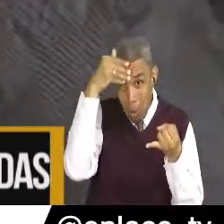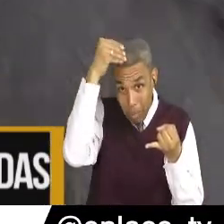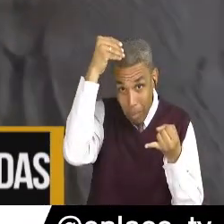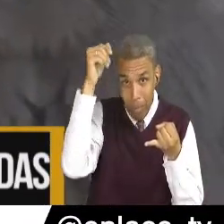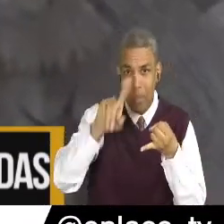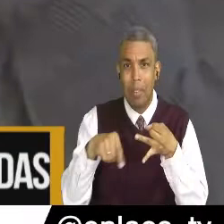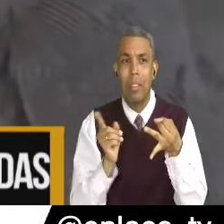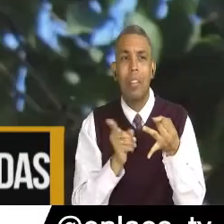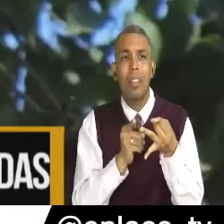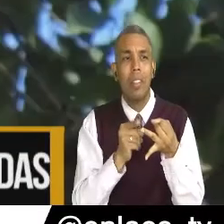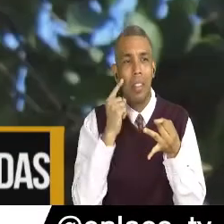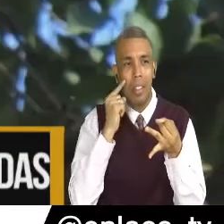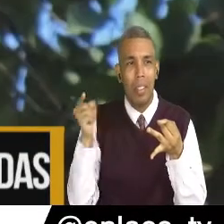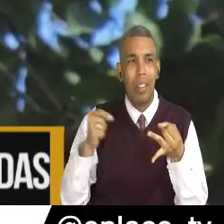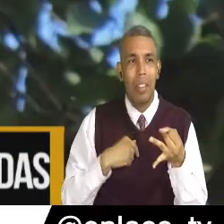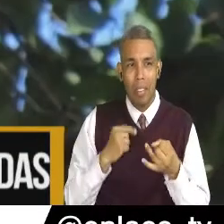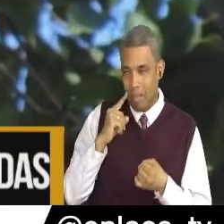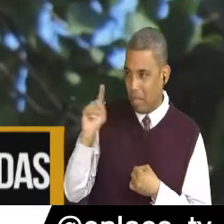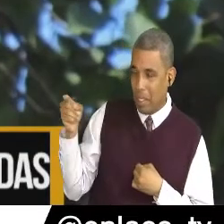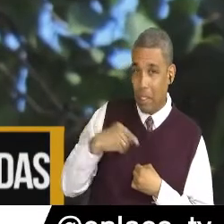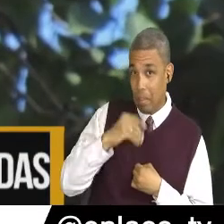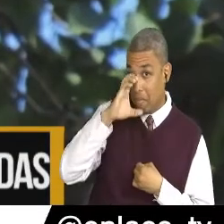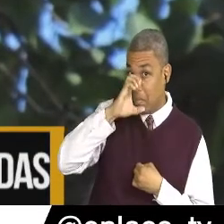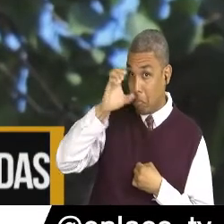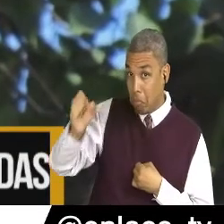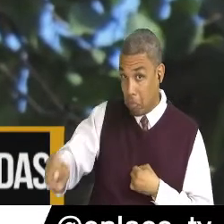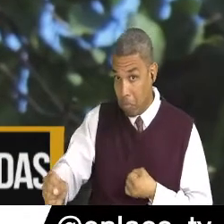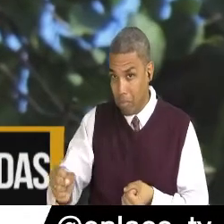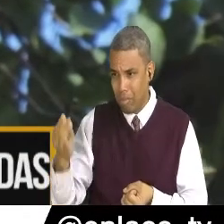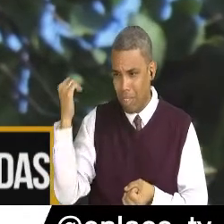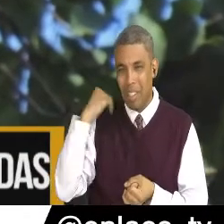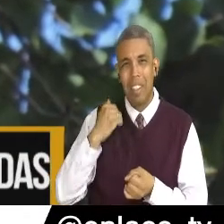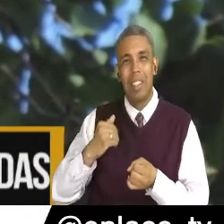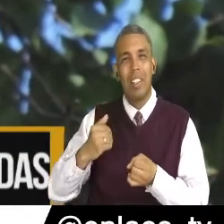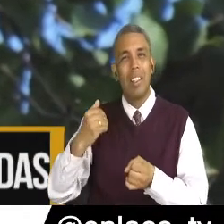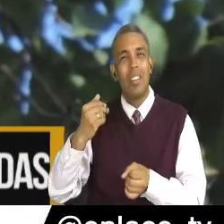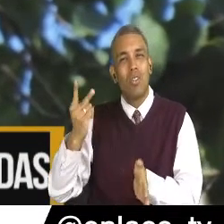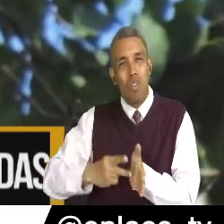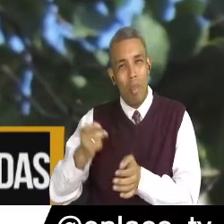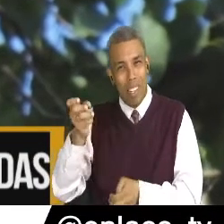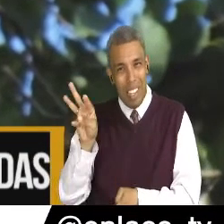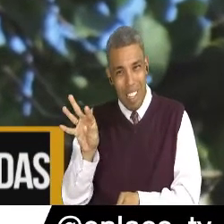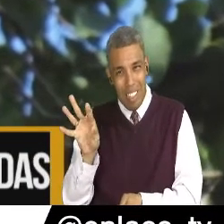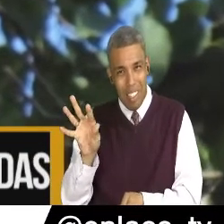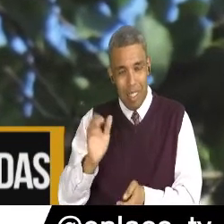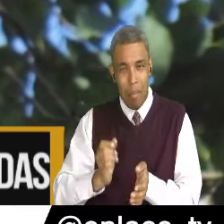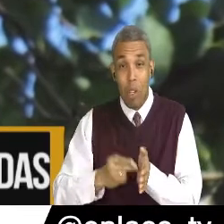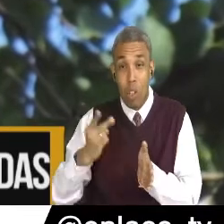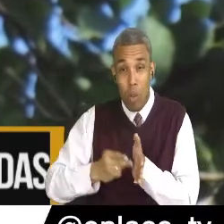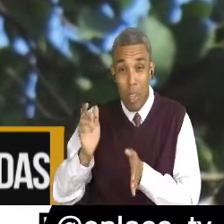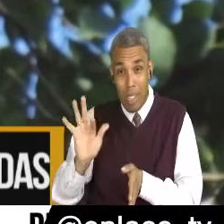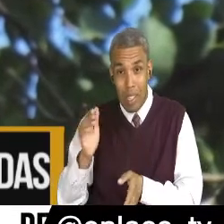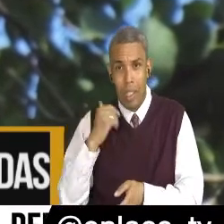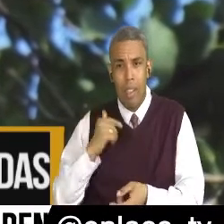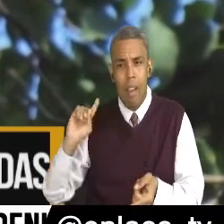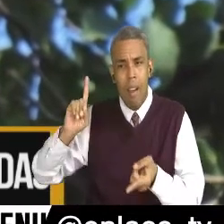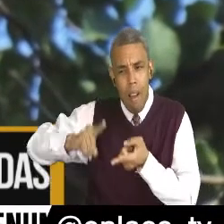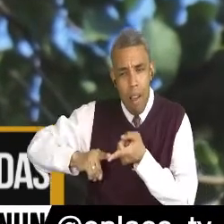pechiblanco Ramphastus vitellinus. El estudio inició en el año 2015 y tendrá una vigencia no menor a 10